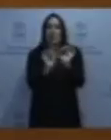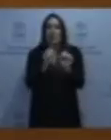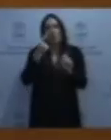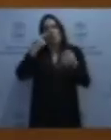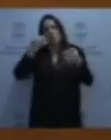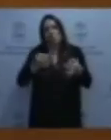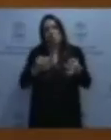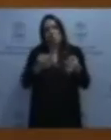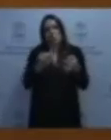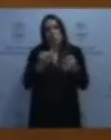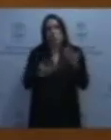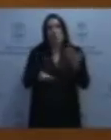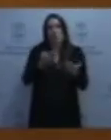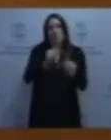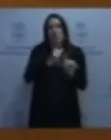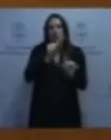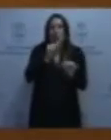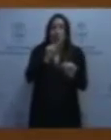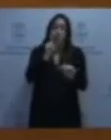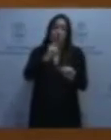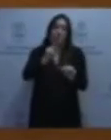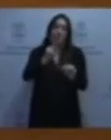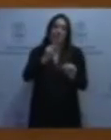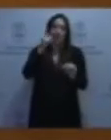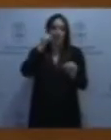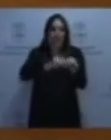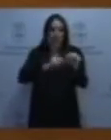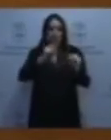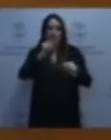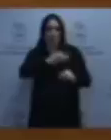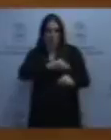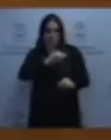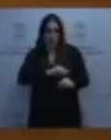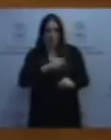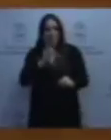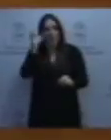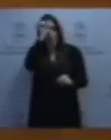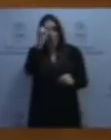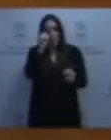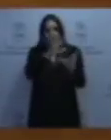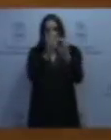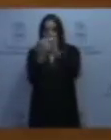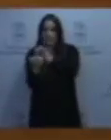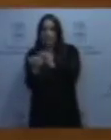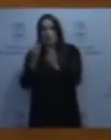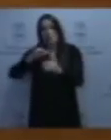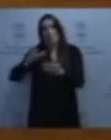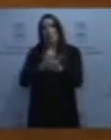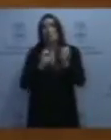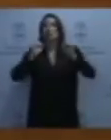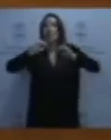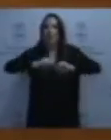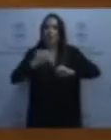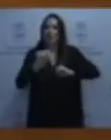aspectos psicoemocionales y, tras intercambiar opiniones, creo que todos estamos de acuerdo en que esto va a haber que llevarlo a cabo